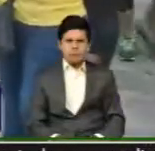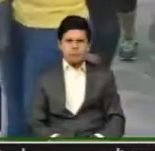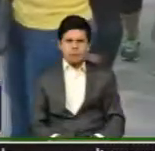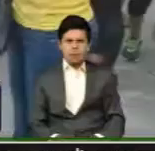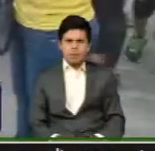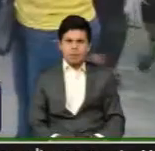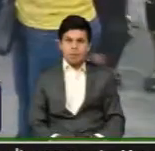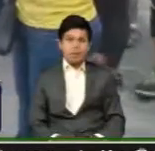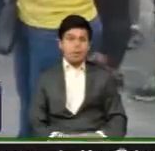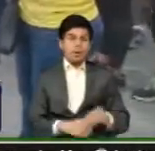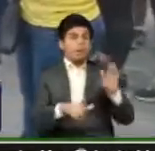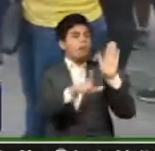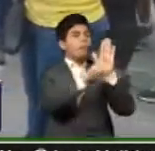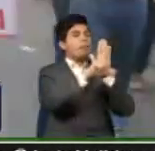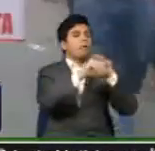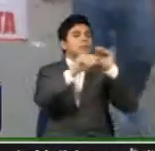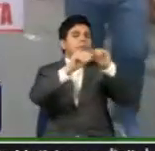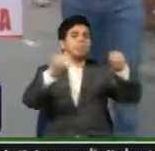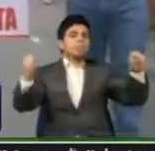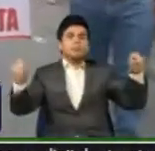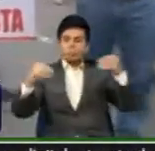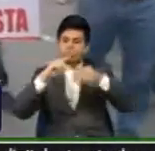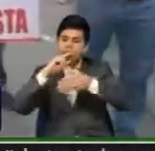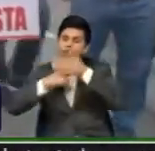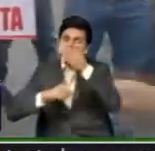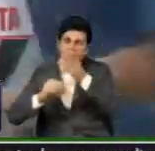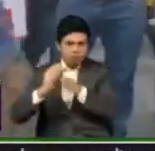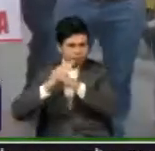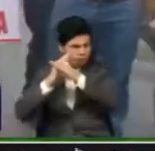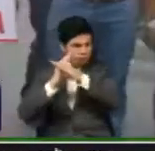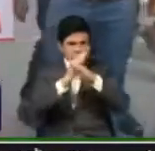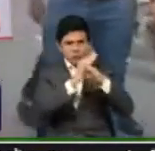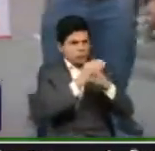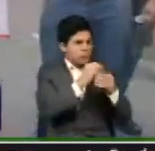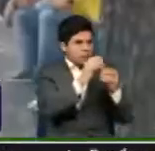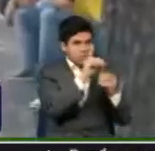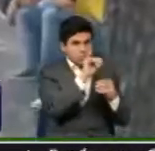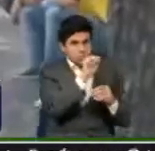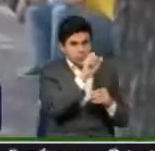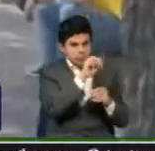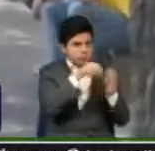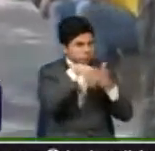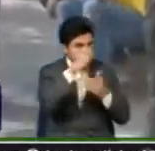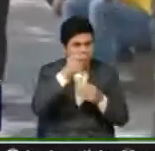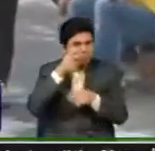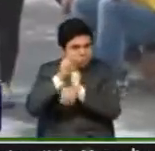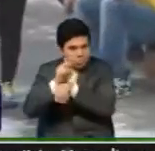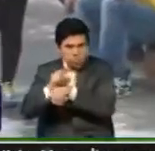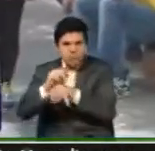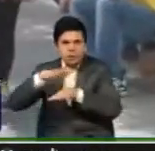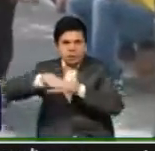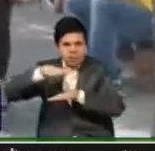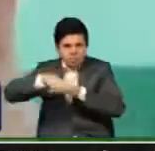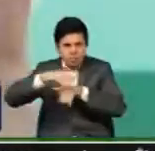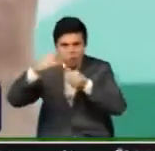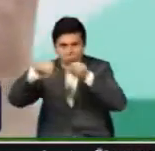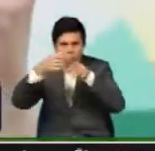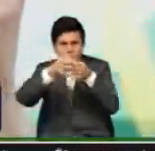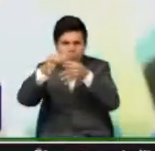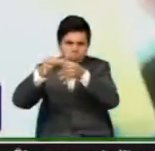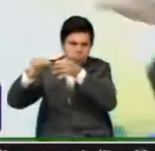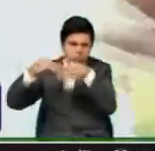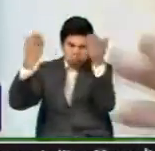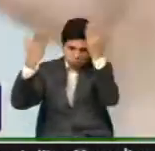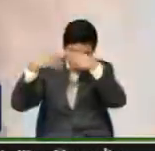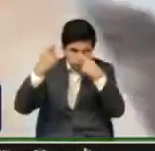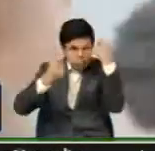Desde que fue anunciada la ley anticontrabando, la DIAN inició operativos en los diferentes sanandresitos de Bucaramanga y su área metropolitana. Hoy, los